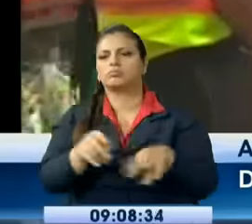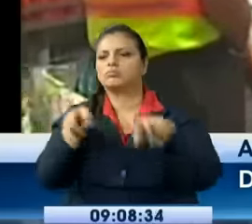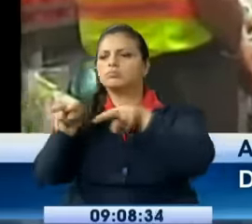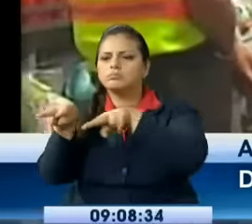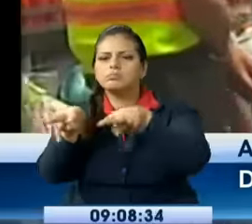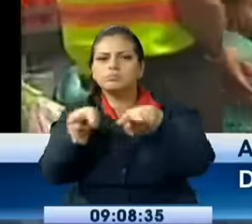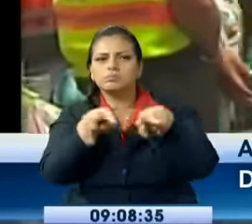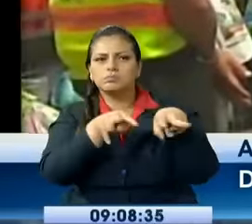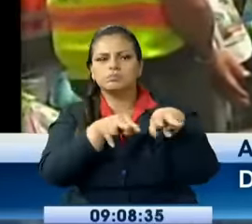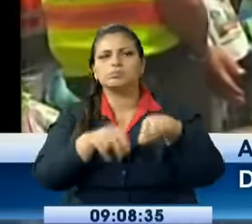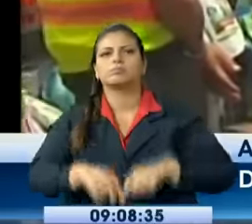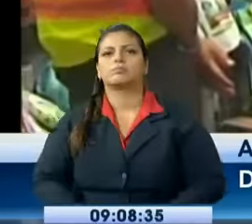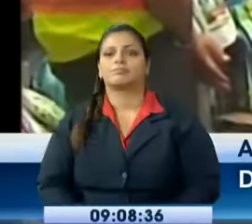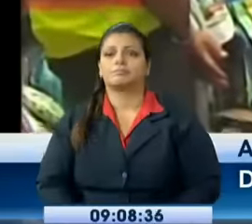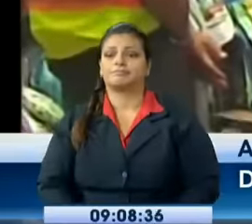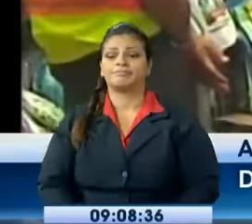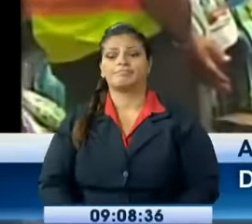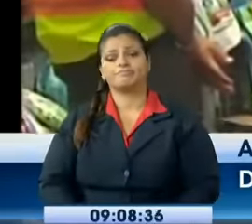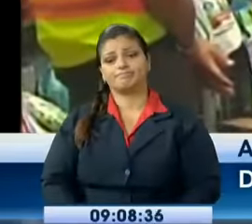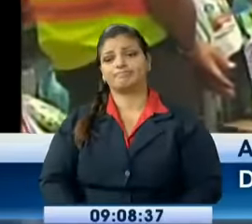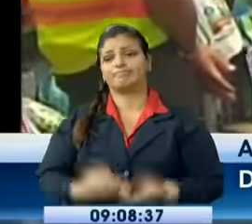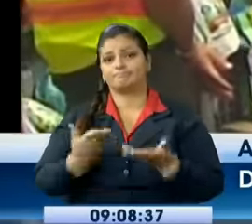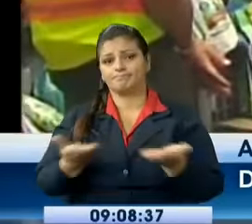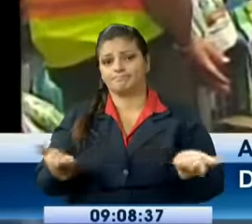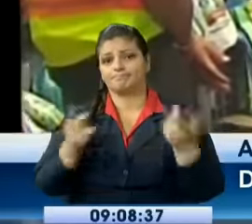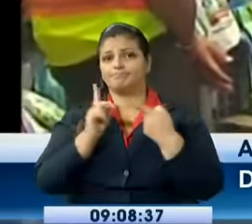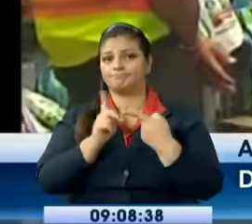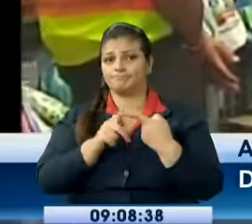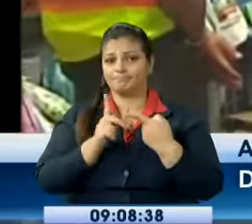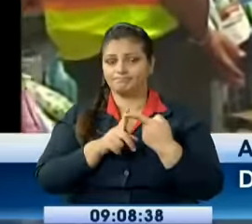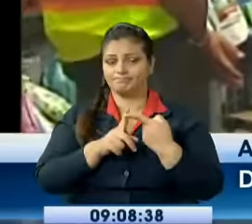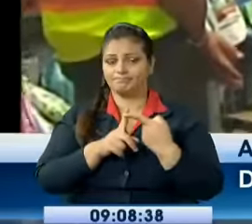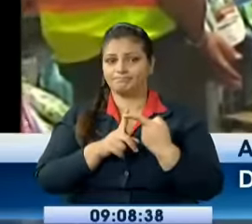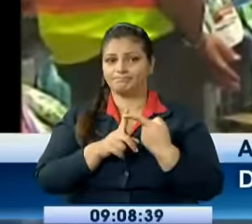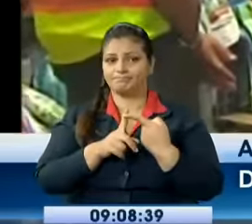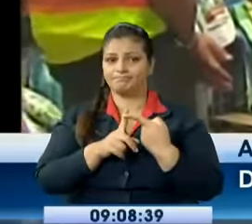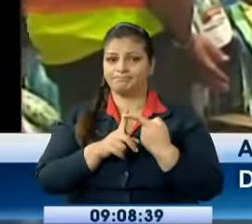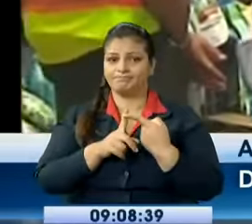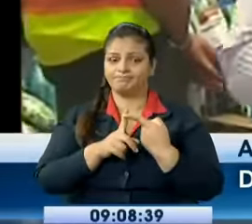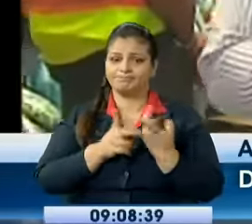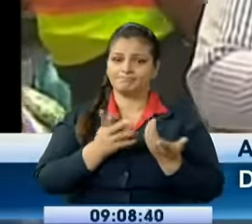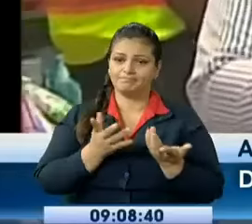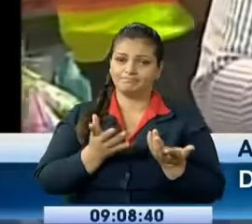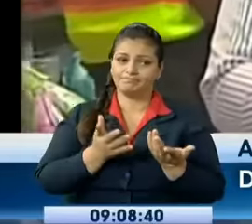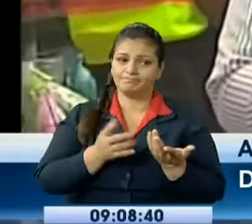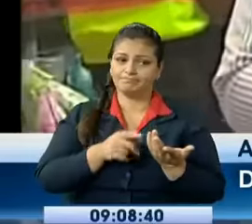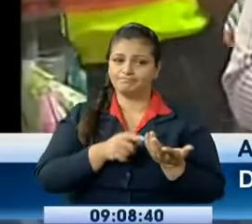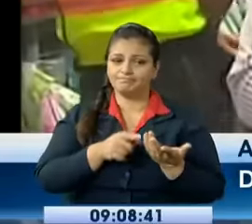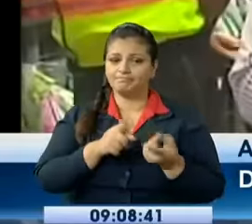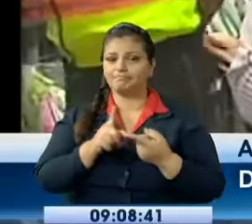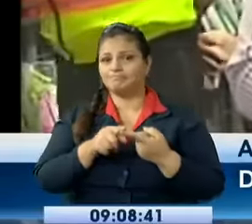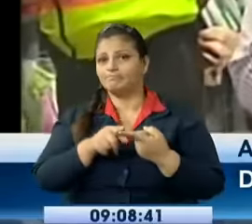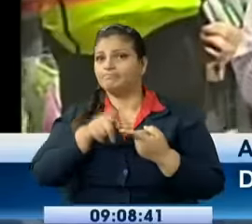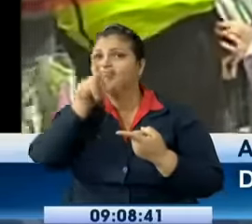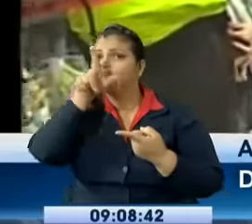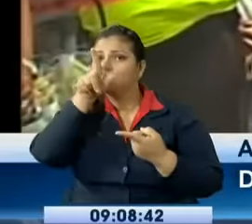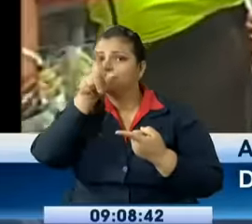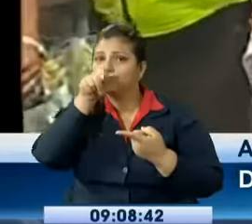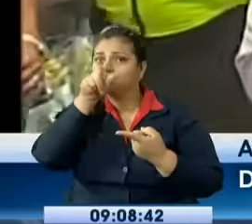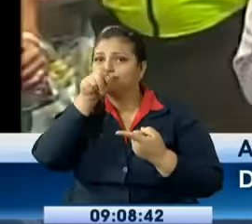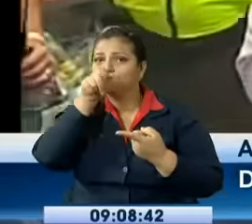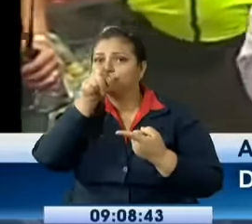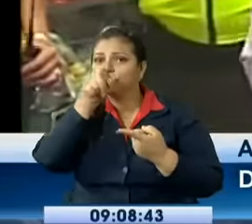han encontrado novedades, desafortunadamente novedades de este tipo. Por suerte son pocas. Yo quiero pensar de que son pocas, de que algunos